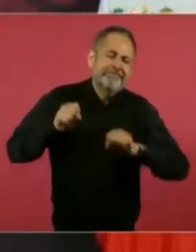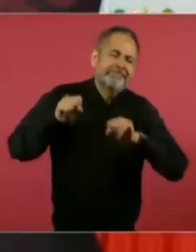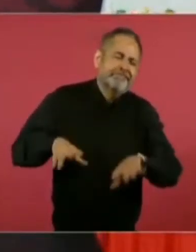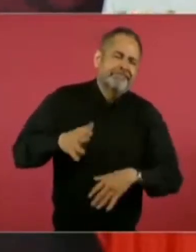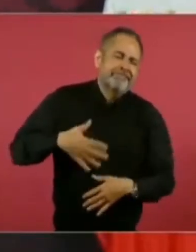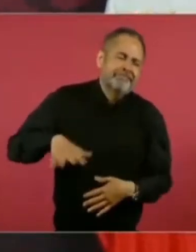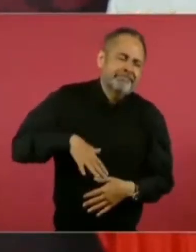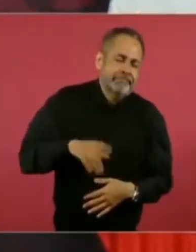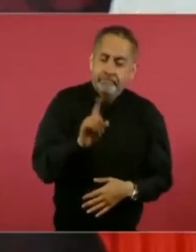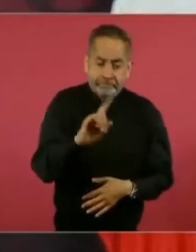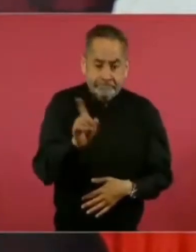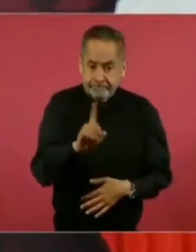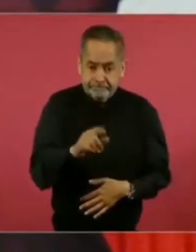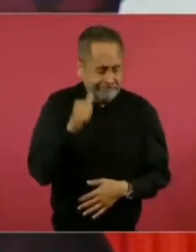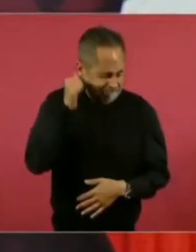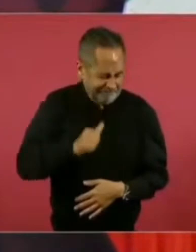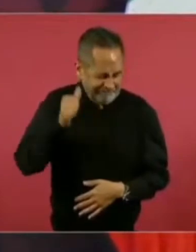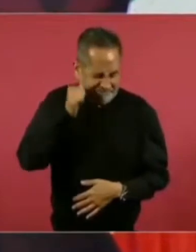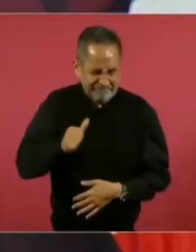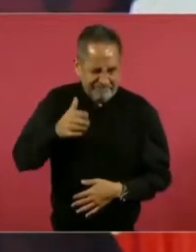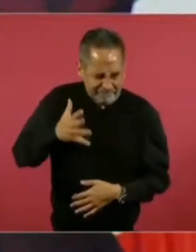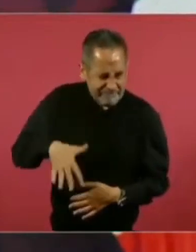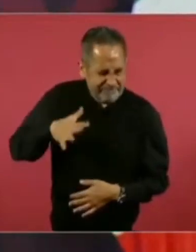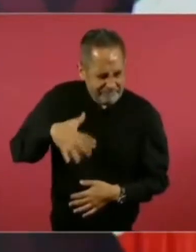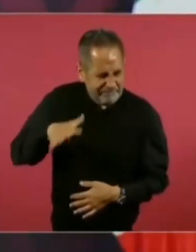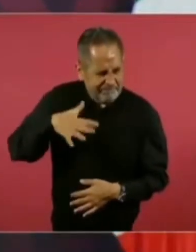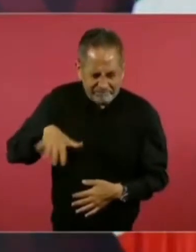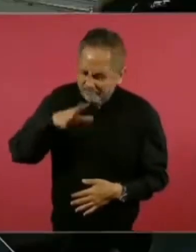de buscar a los jóvenes.